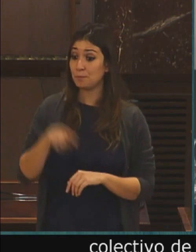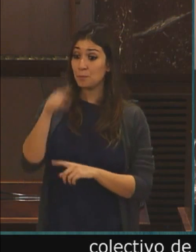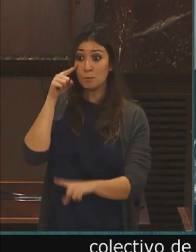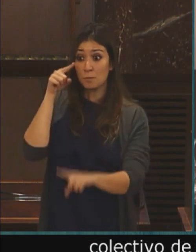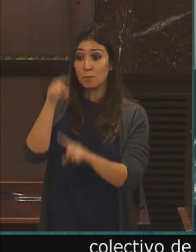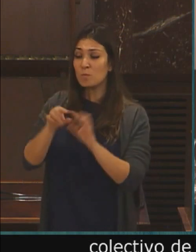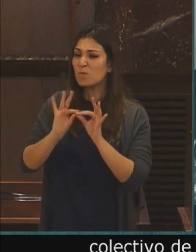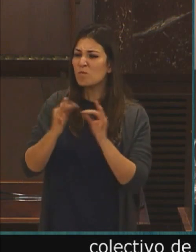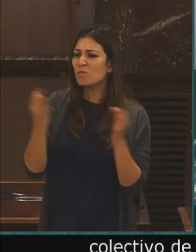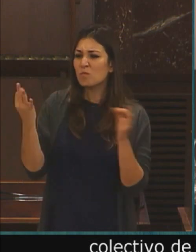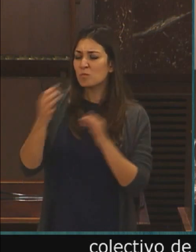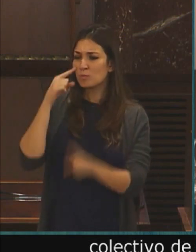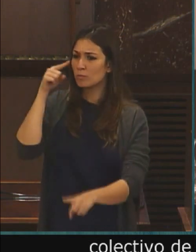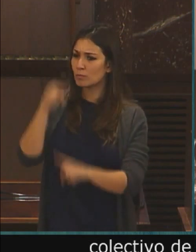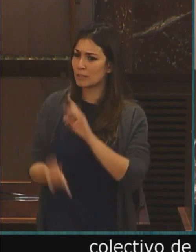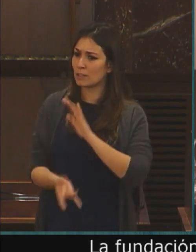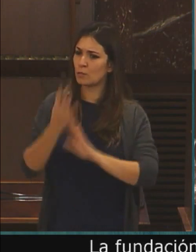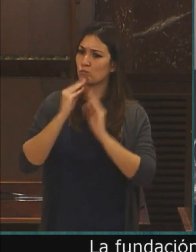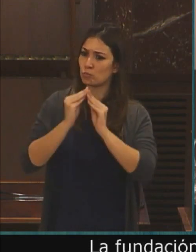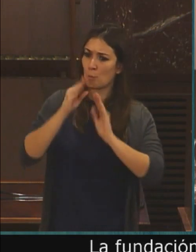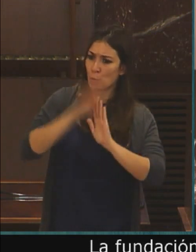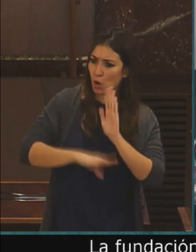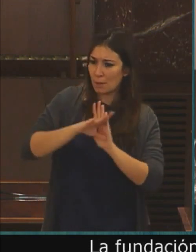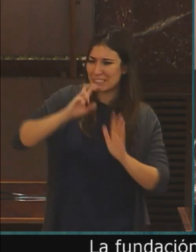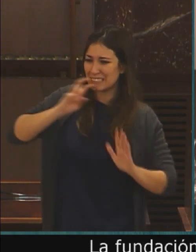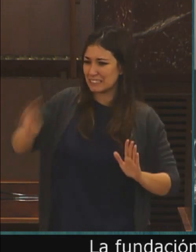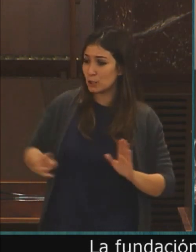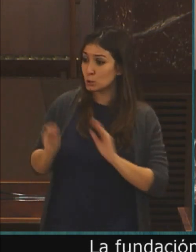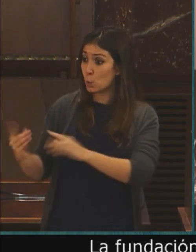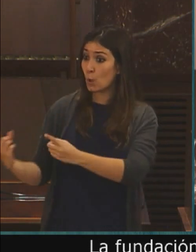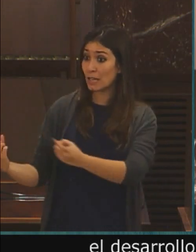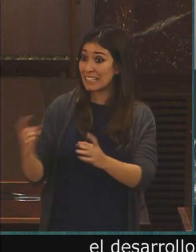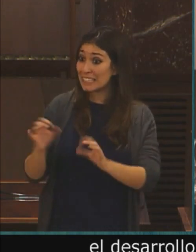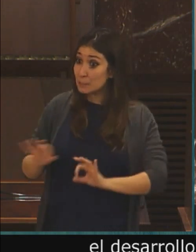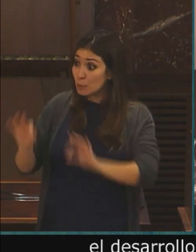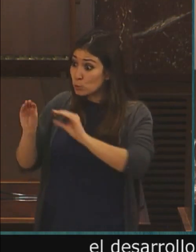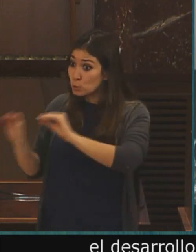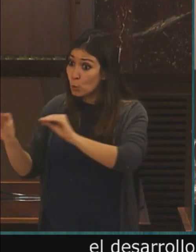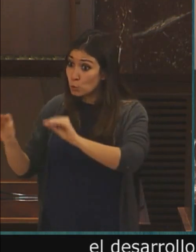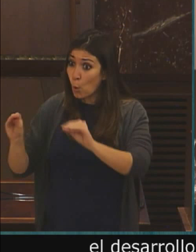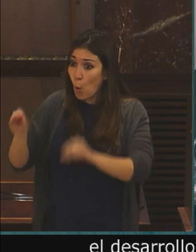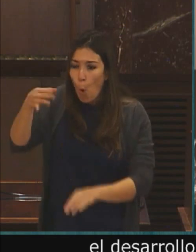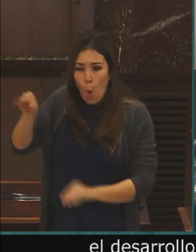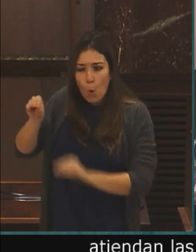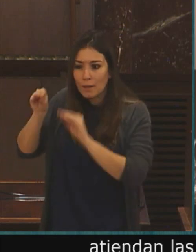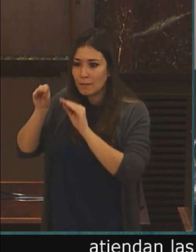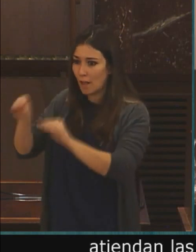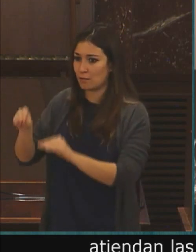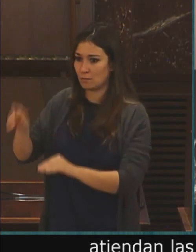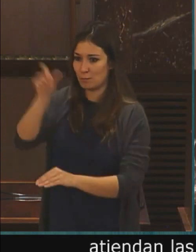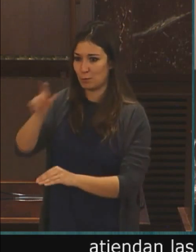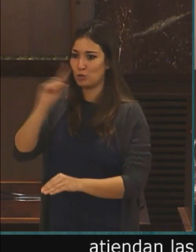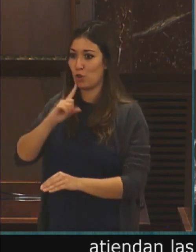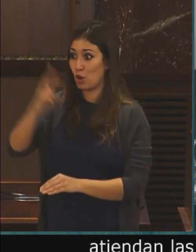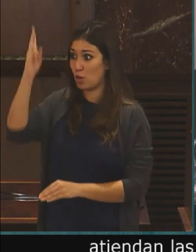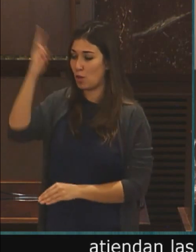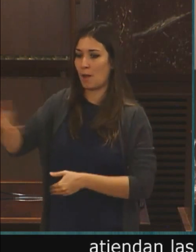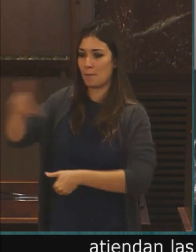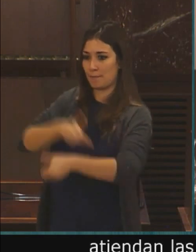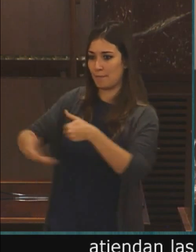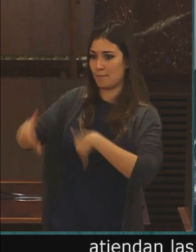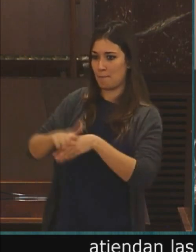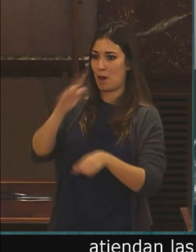como fin promover el desarrollo de programas que atiendan las necesidades específicas y únicas que la Sordoceguera provoca